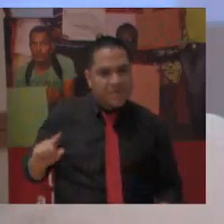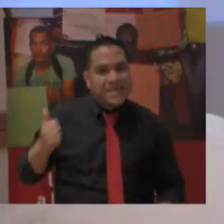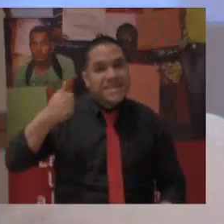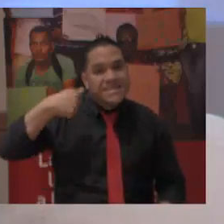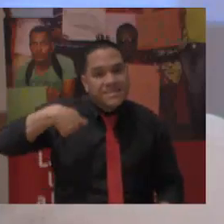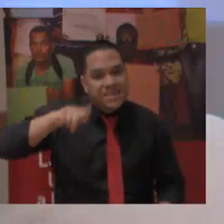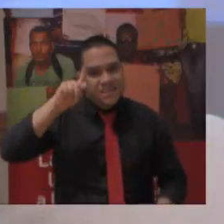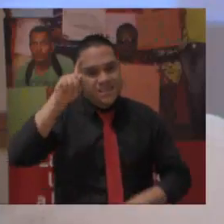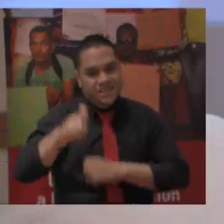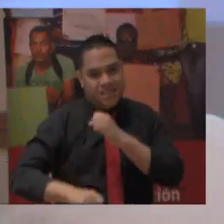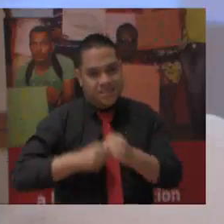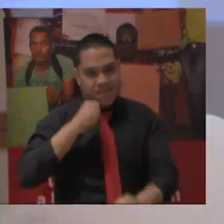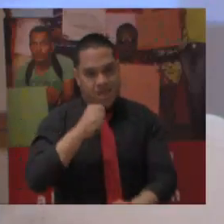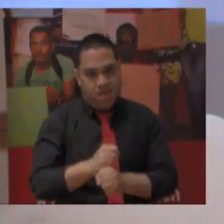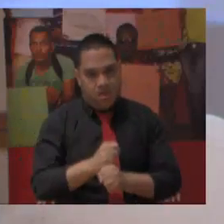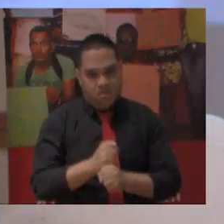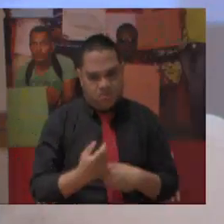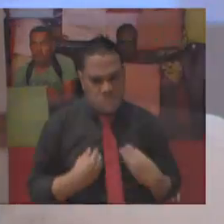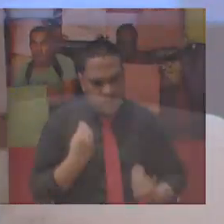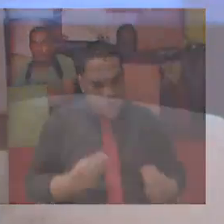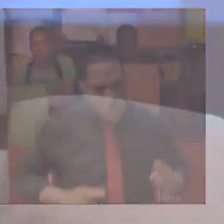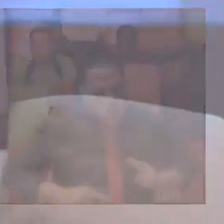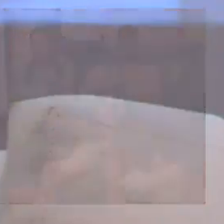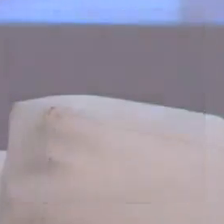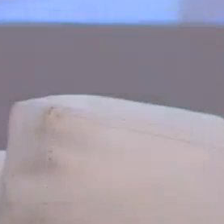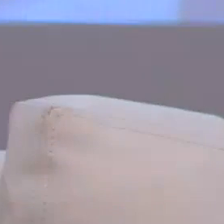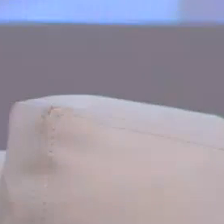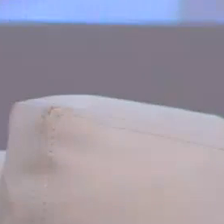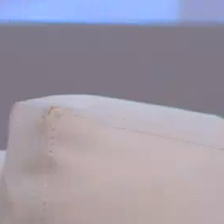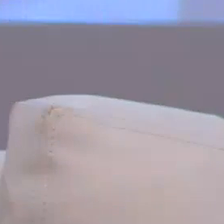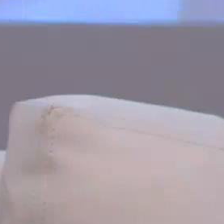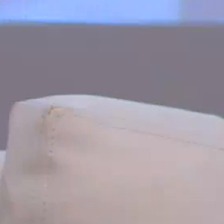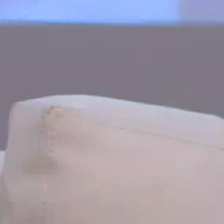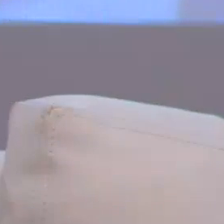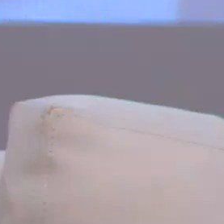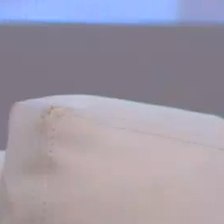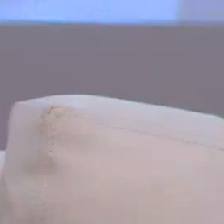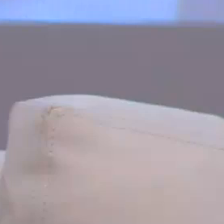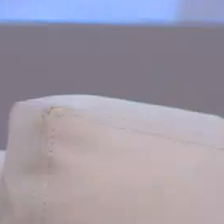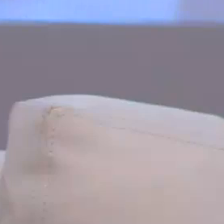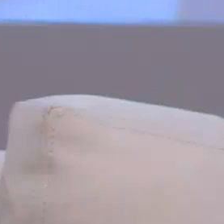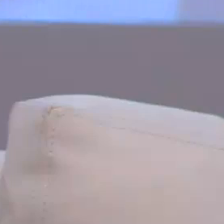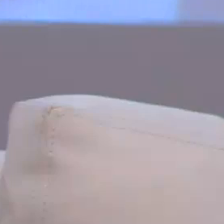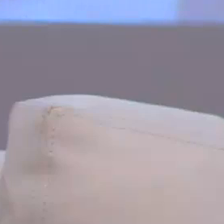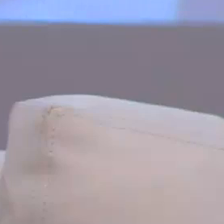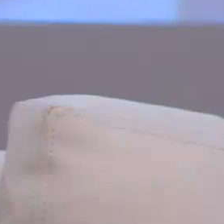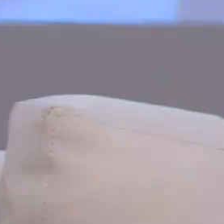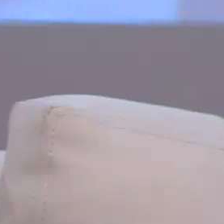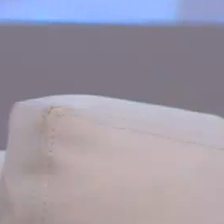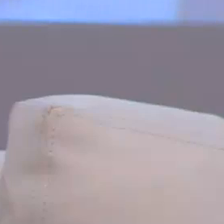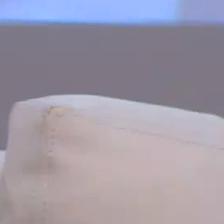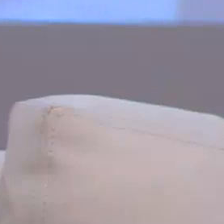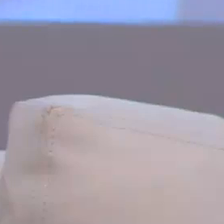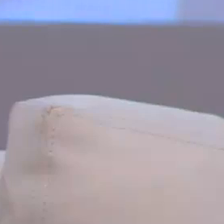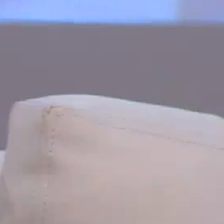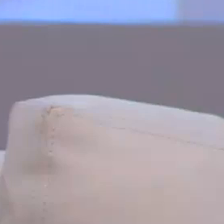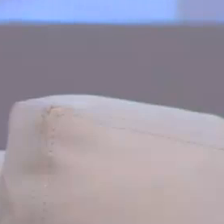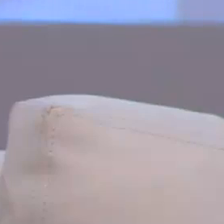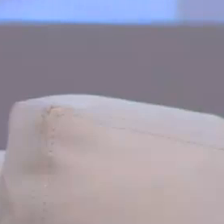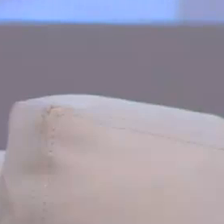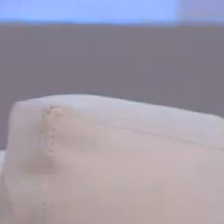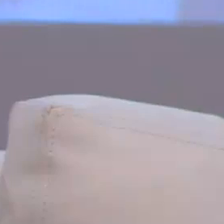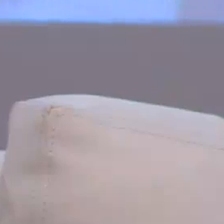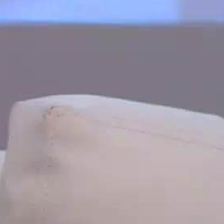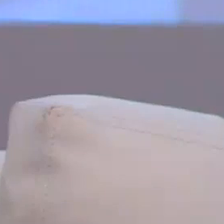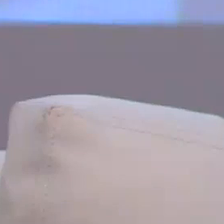años construyendo paz desde el sector rural. 16 años desde el momento en el que uno de los episodios más